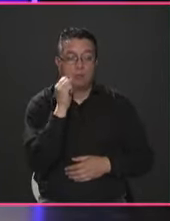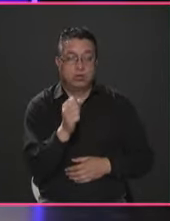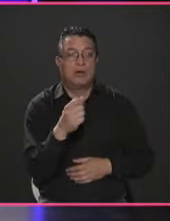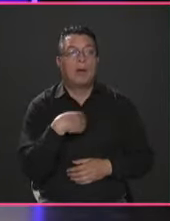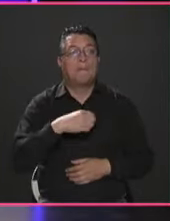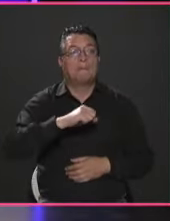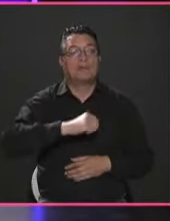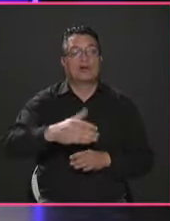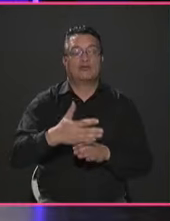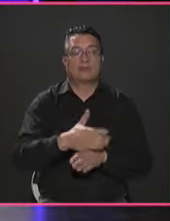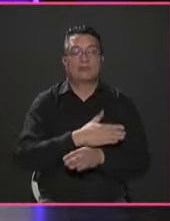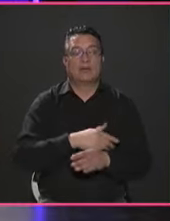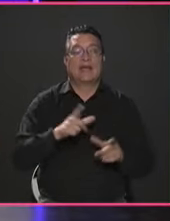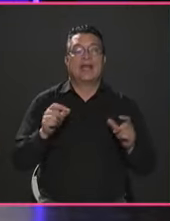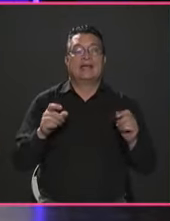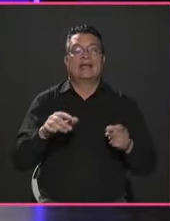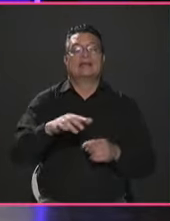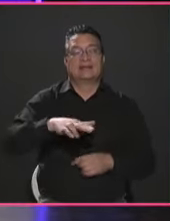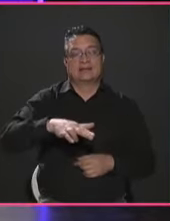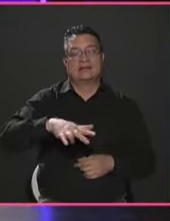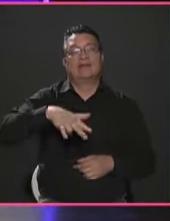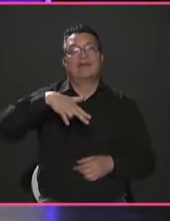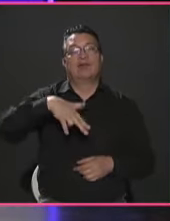prevenir el desarrollo de cáncer